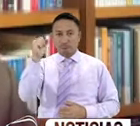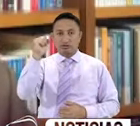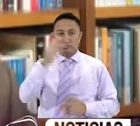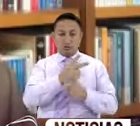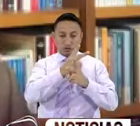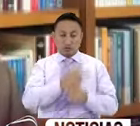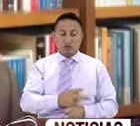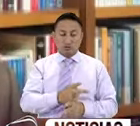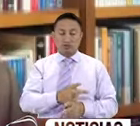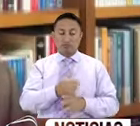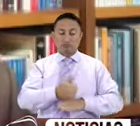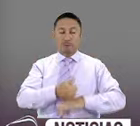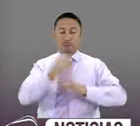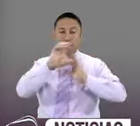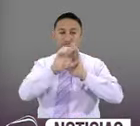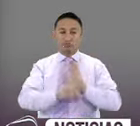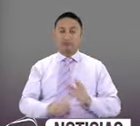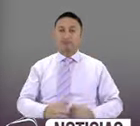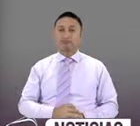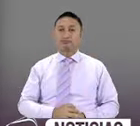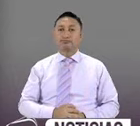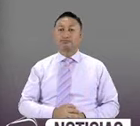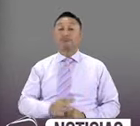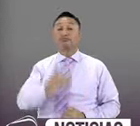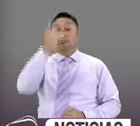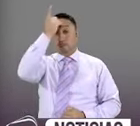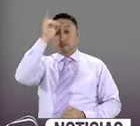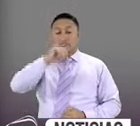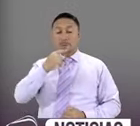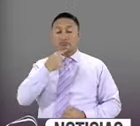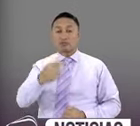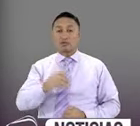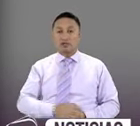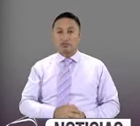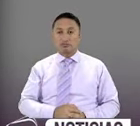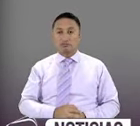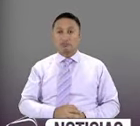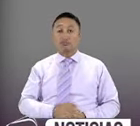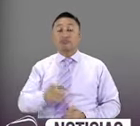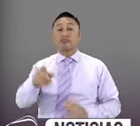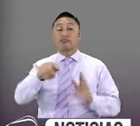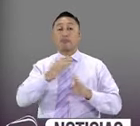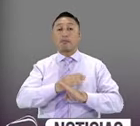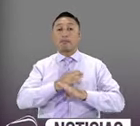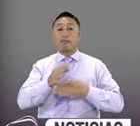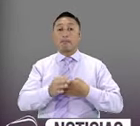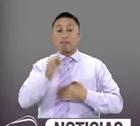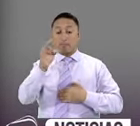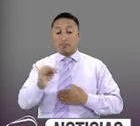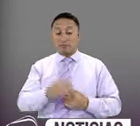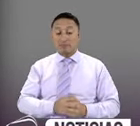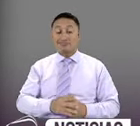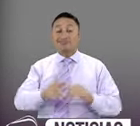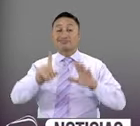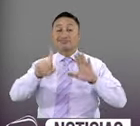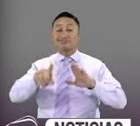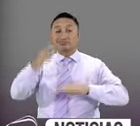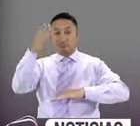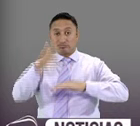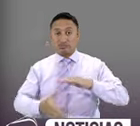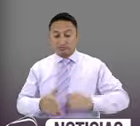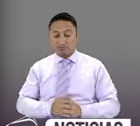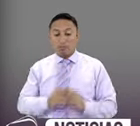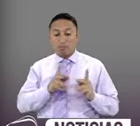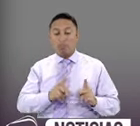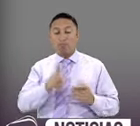Corte Constitucional. En su fallo, la Corte también expresa disponer al defensor del pueblo en un plazo máximo de 6 meses. Prepare un proyecto de